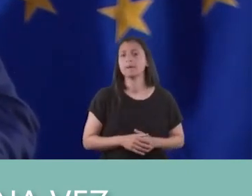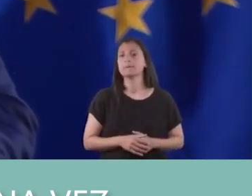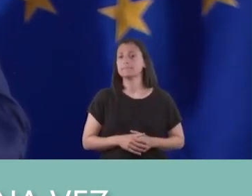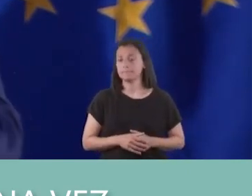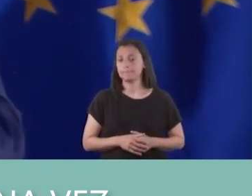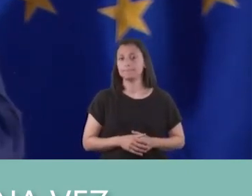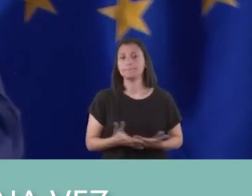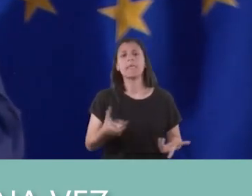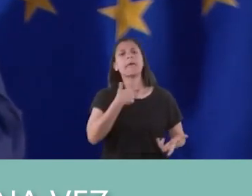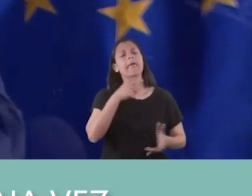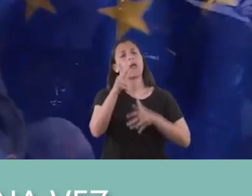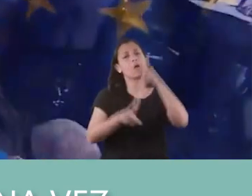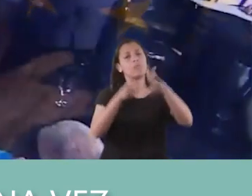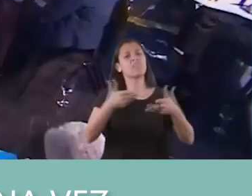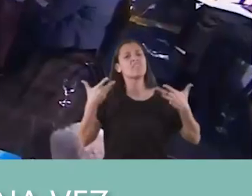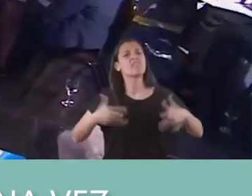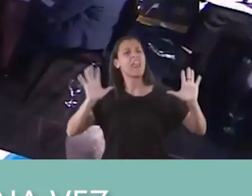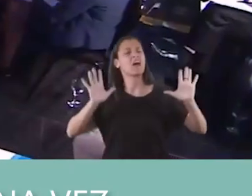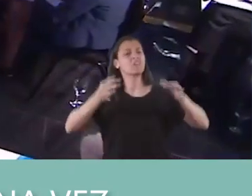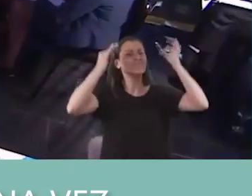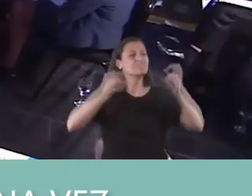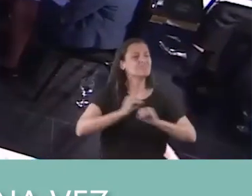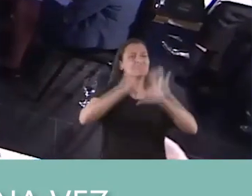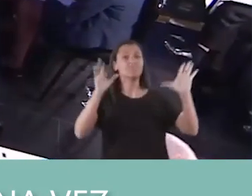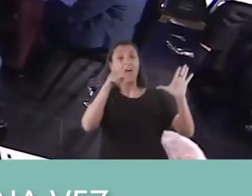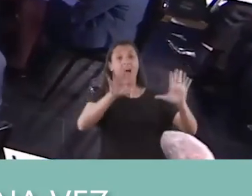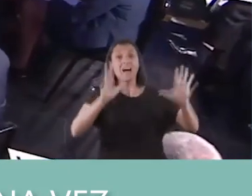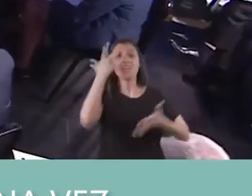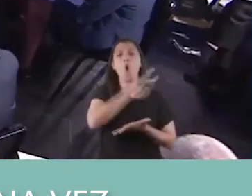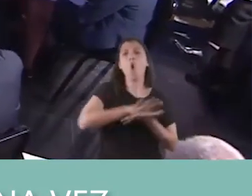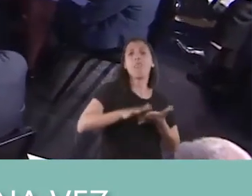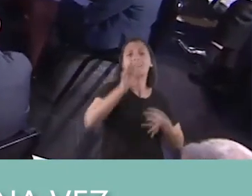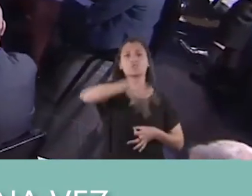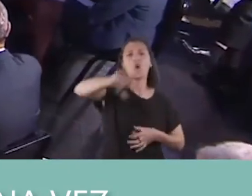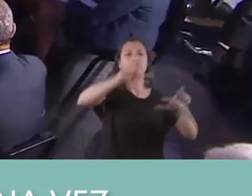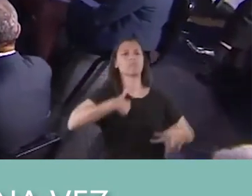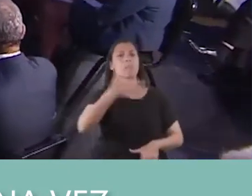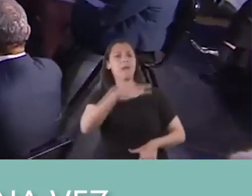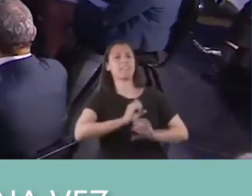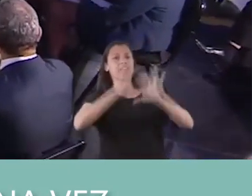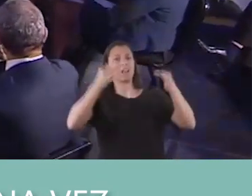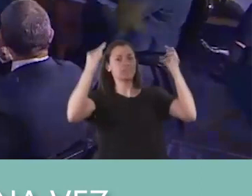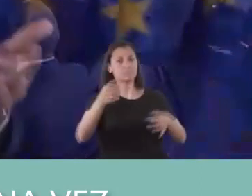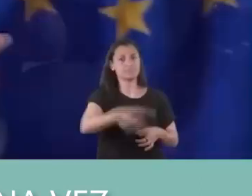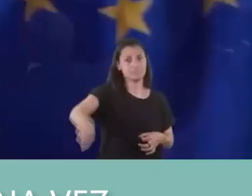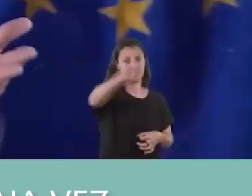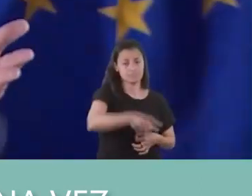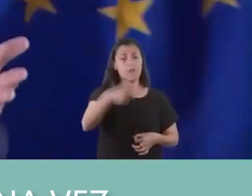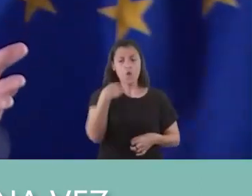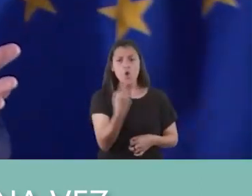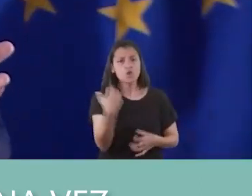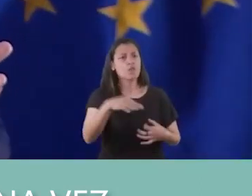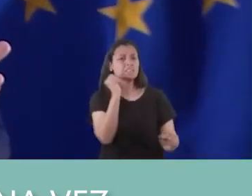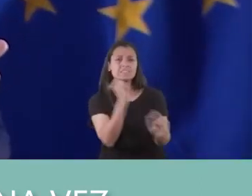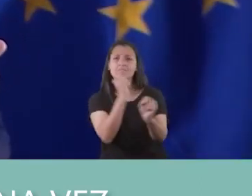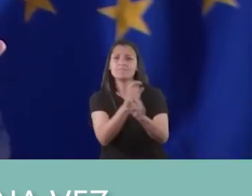Y quiero hablarles con esta franqueza porque con franqueza nos entienden los amigos. Y estamos para trabajar en el mismo